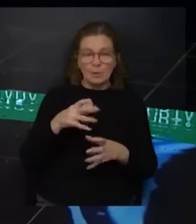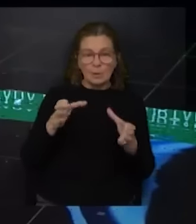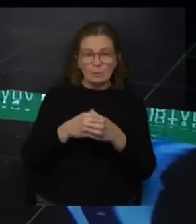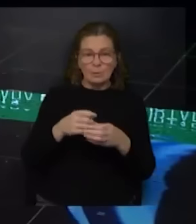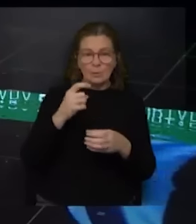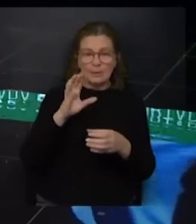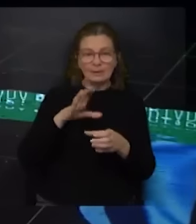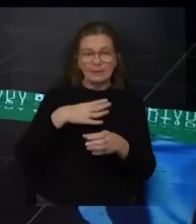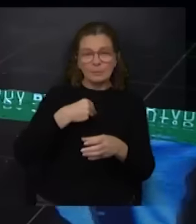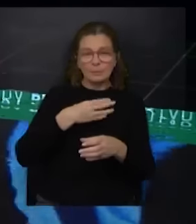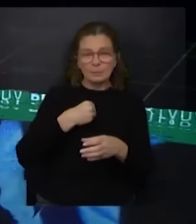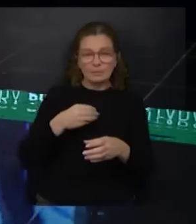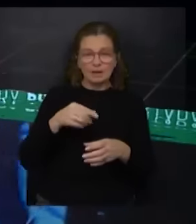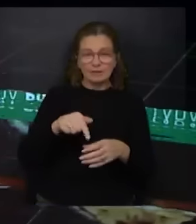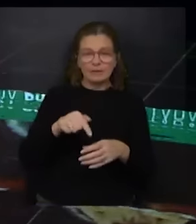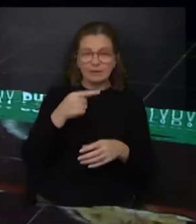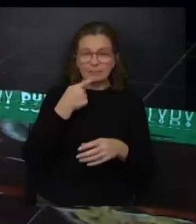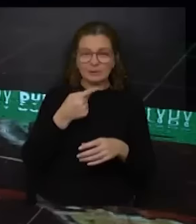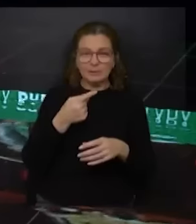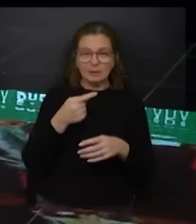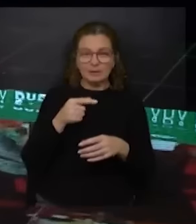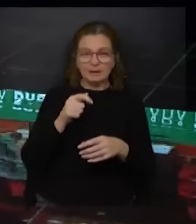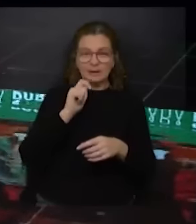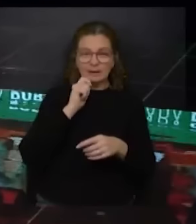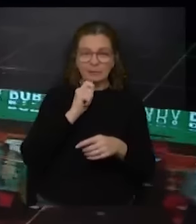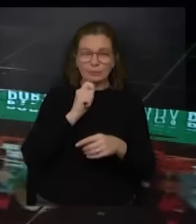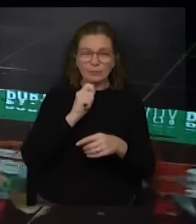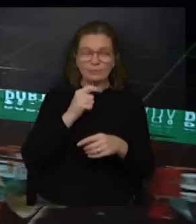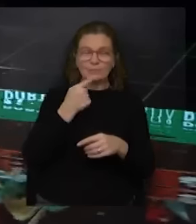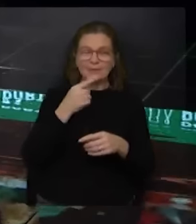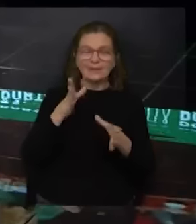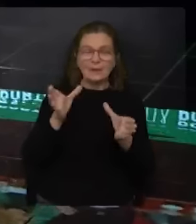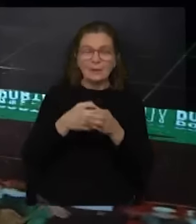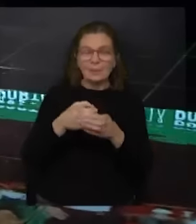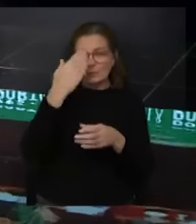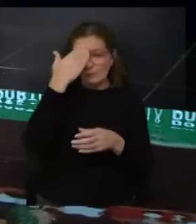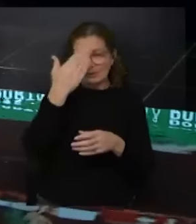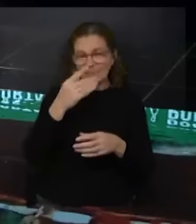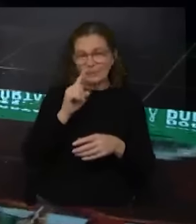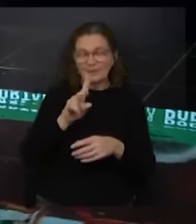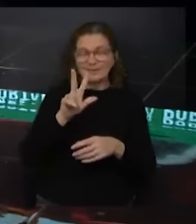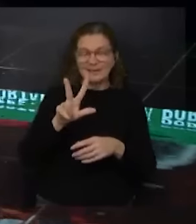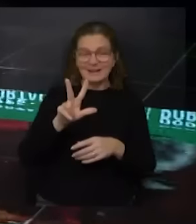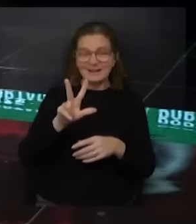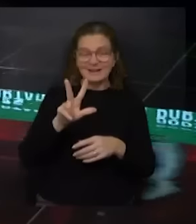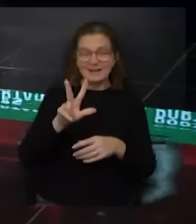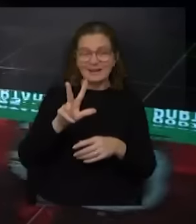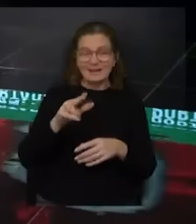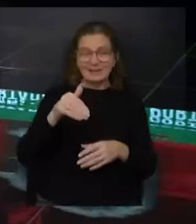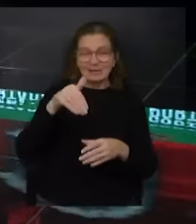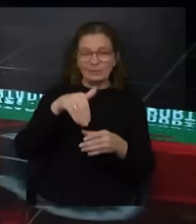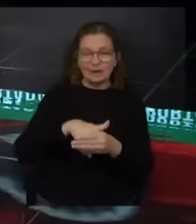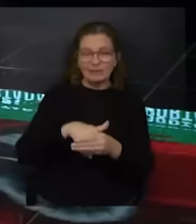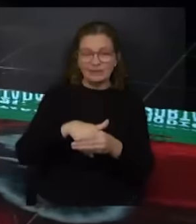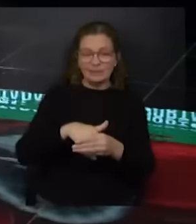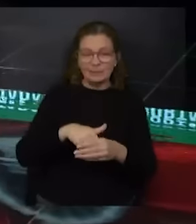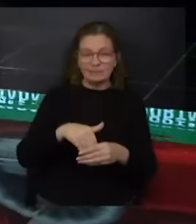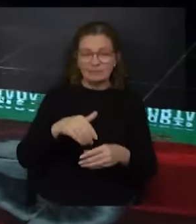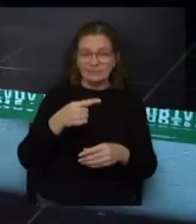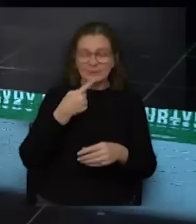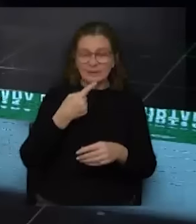nacional porque el partido Colorado esto no lo vota Unido aporta dos votos el frente amplio tiene 13 bancas y el voto 16 es el que